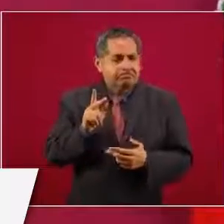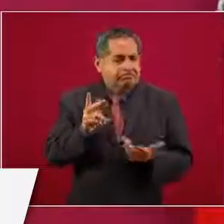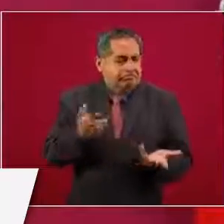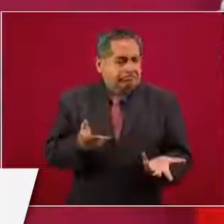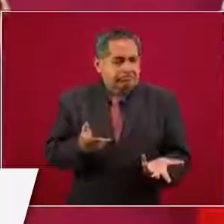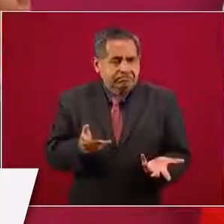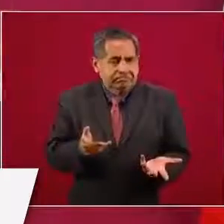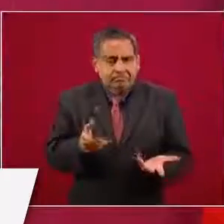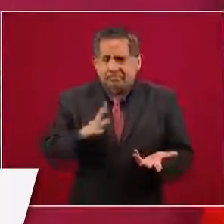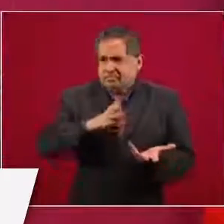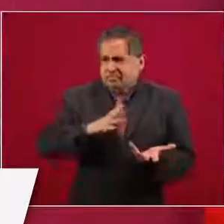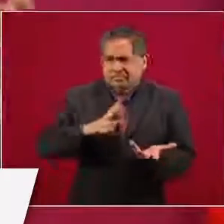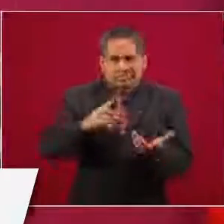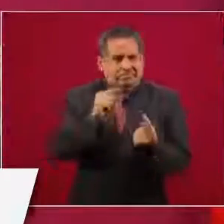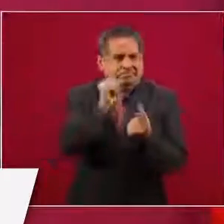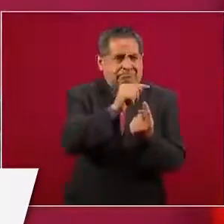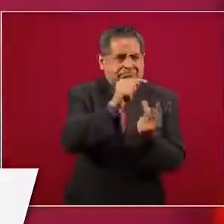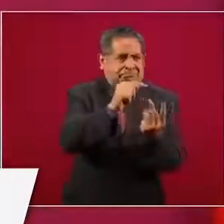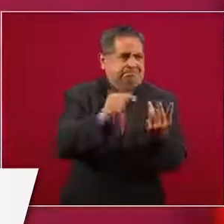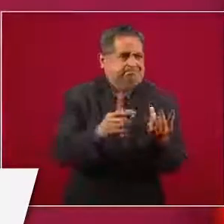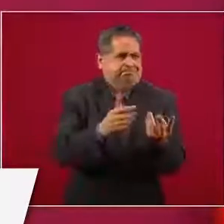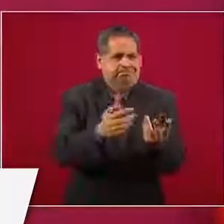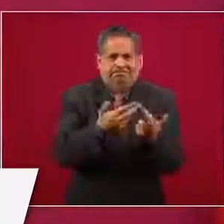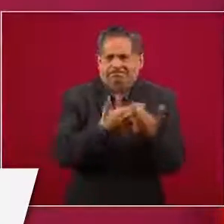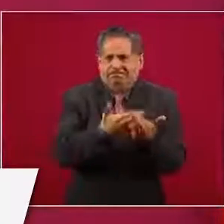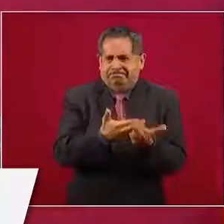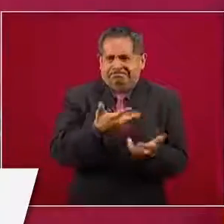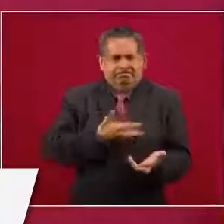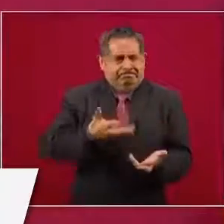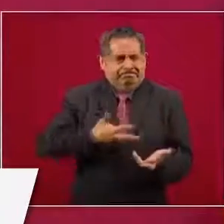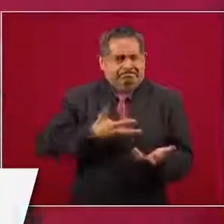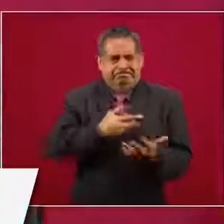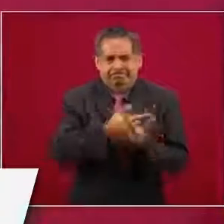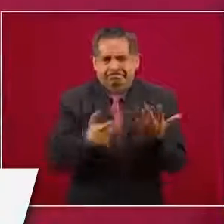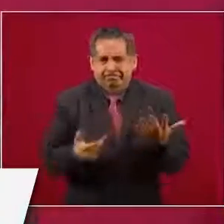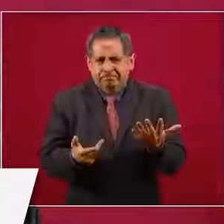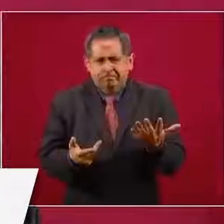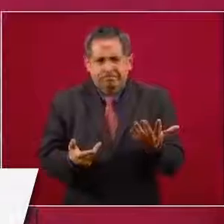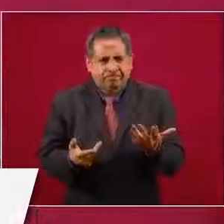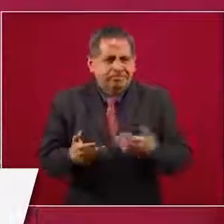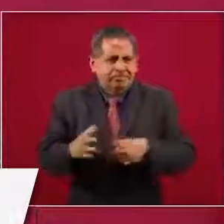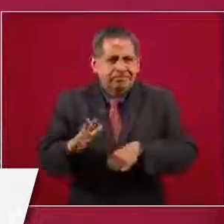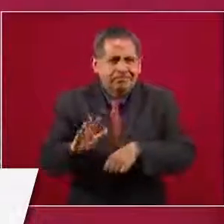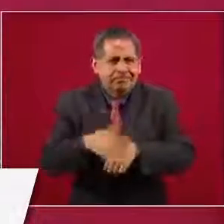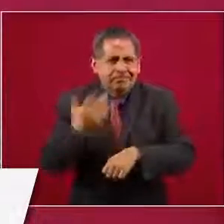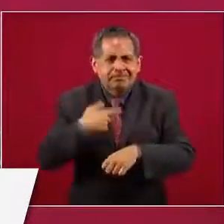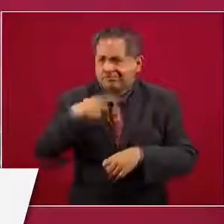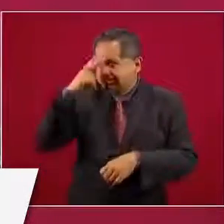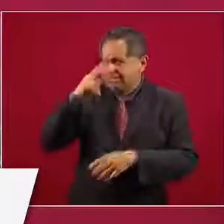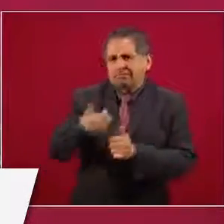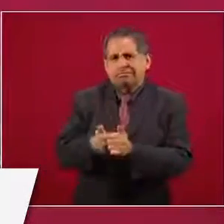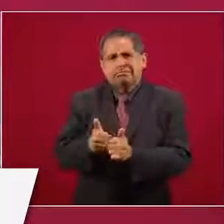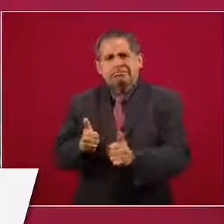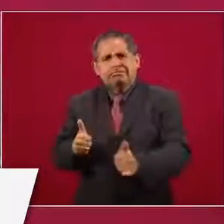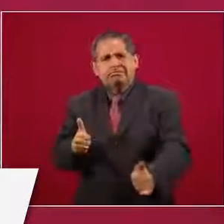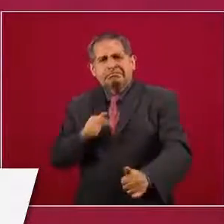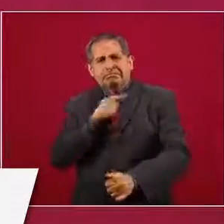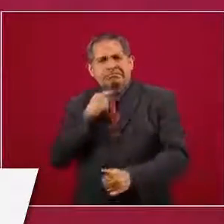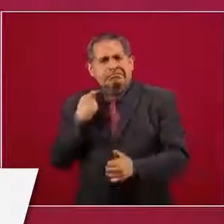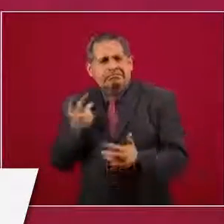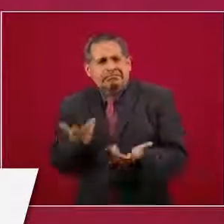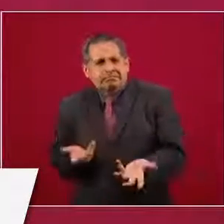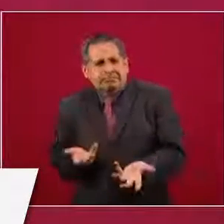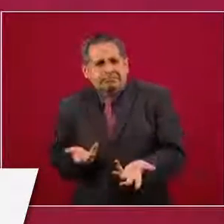Y tenemos de todo. Entonces, ¿por qué el atraso de México? ¿Cuál